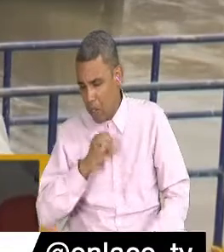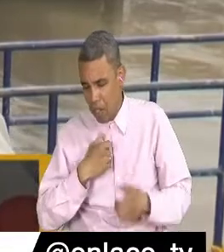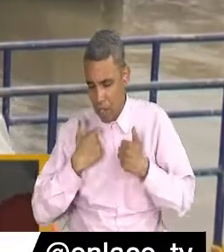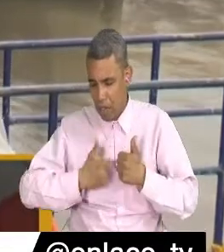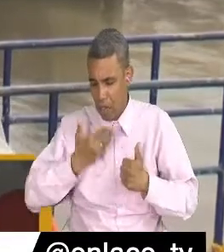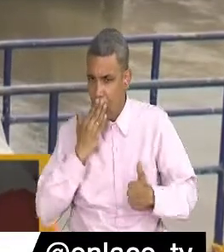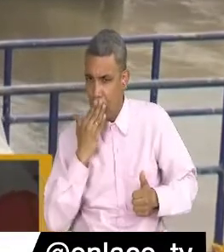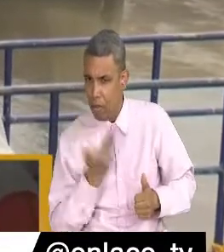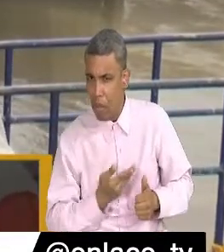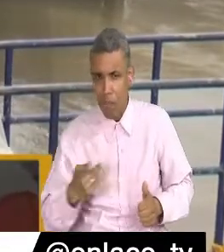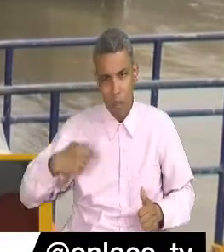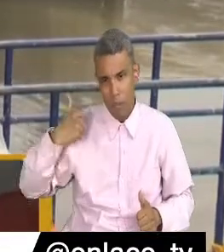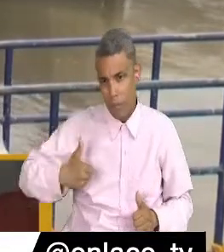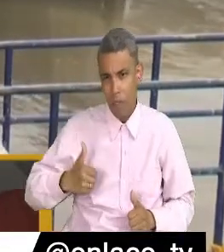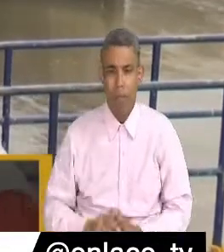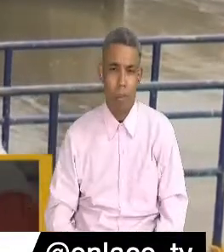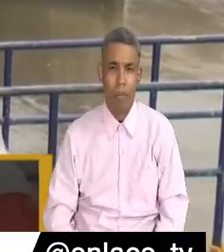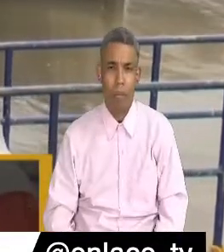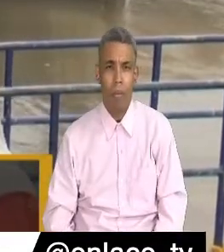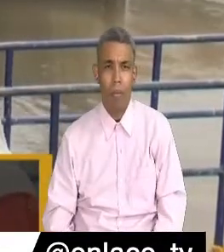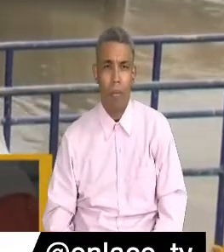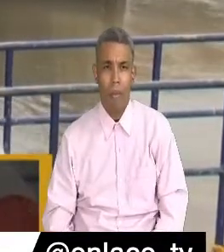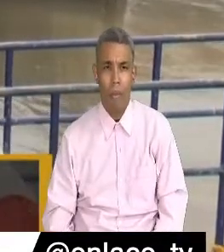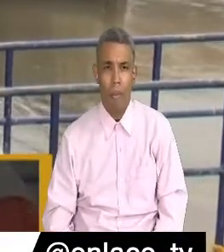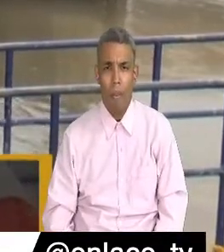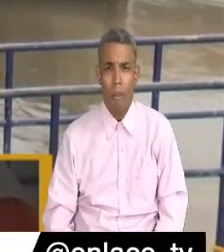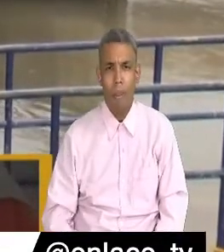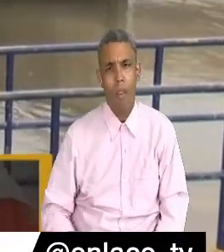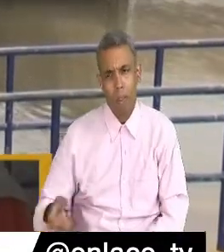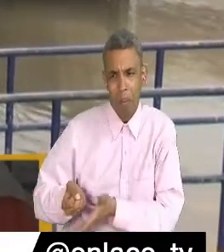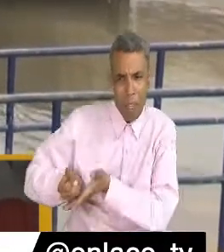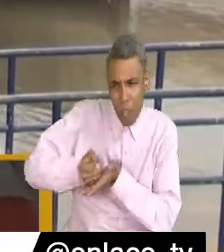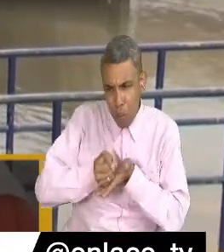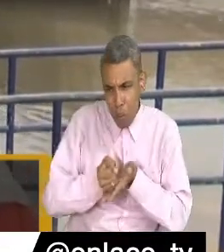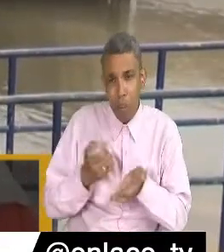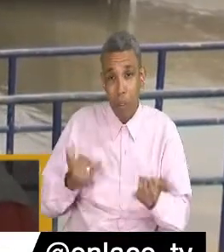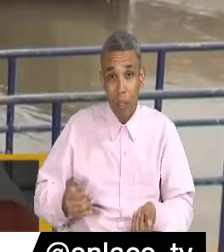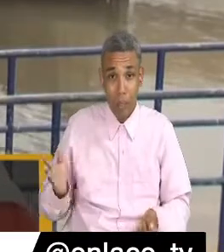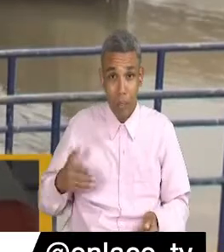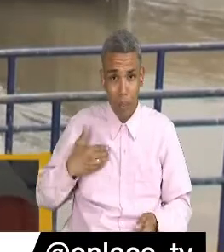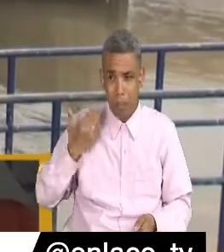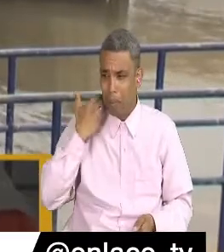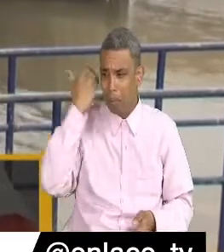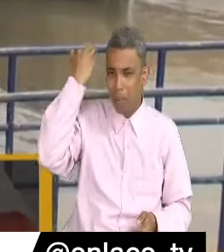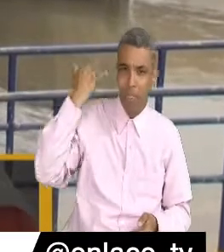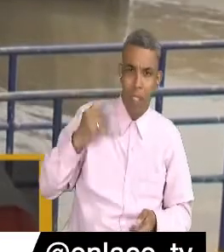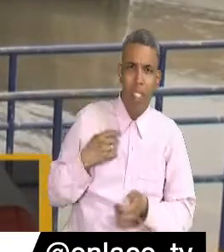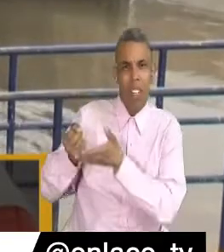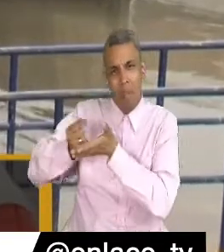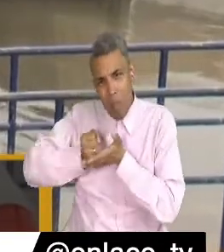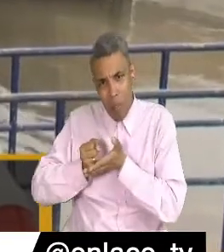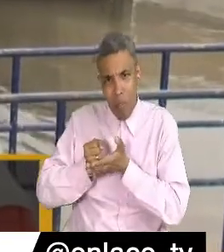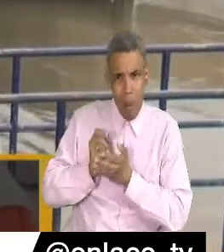y todo bien. Él era bien, muy bien, para que ayudaba a uno, cualquier cosa. Ahora que fue grande, que fue muy grande, pues él me ayudaba, yo le